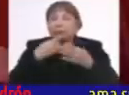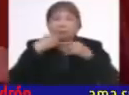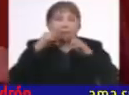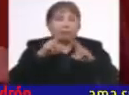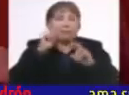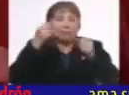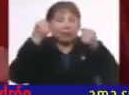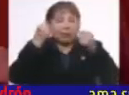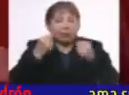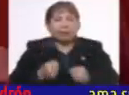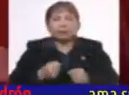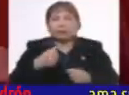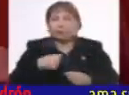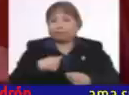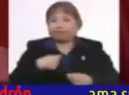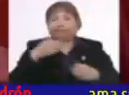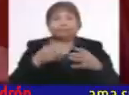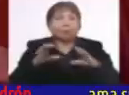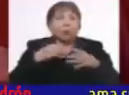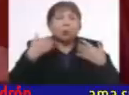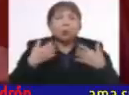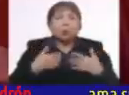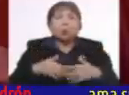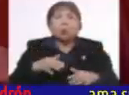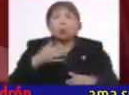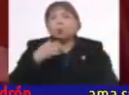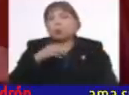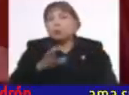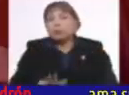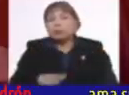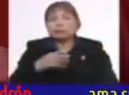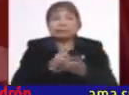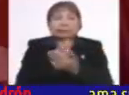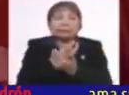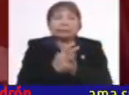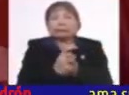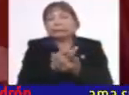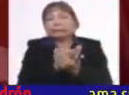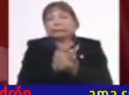primeras decisiones que generaron incomodidad